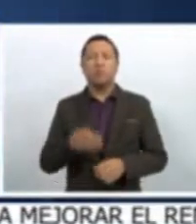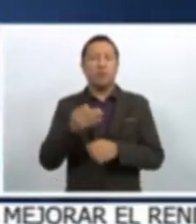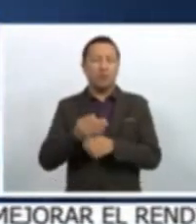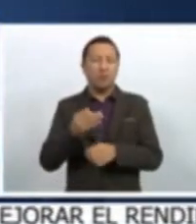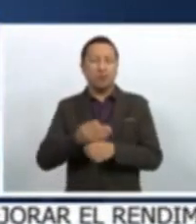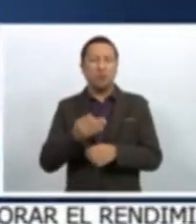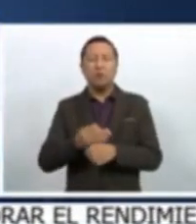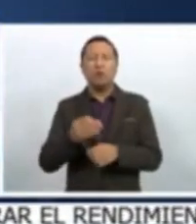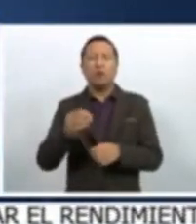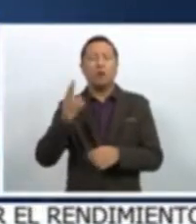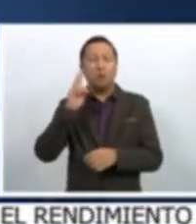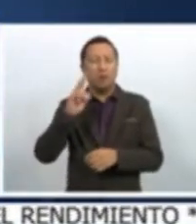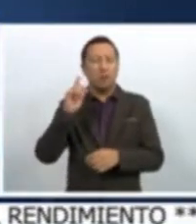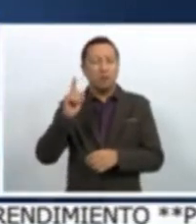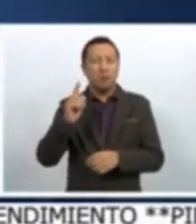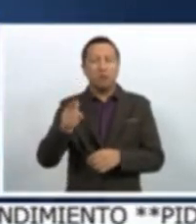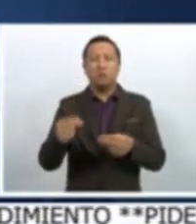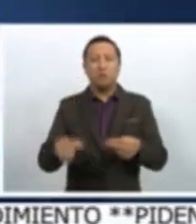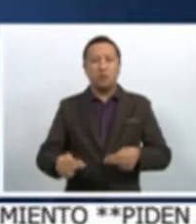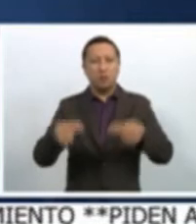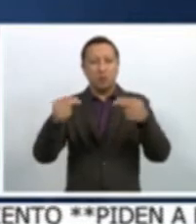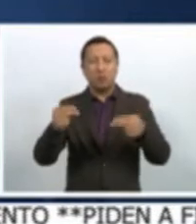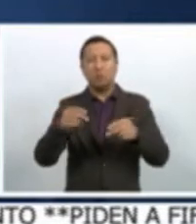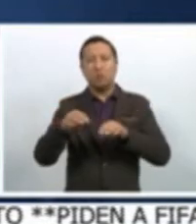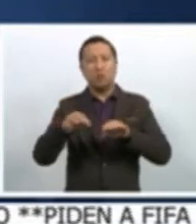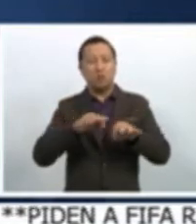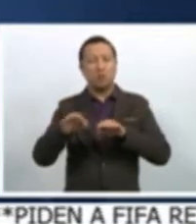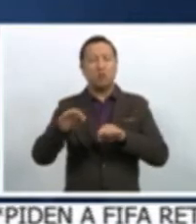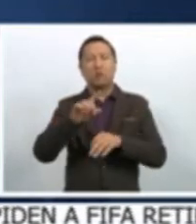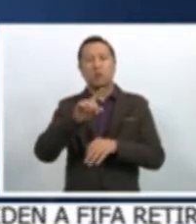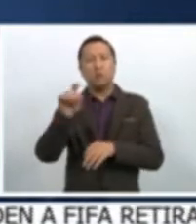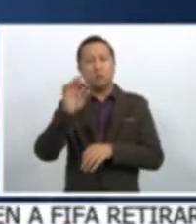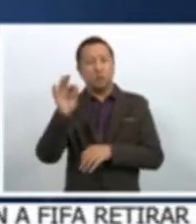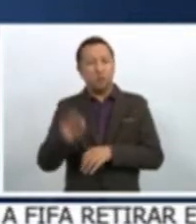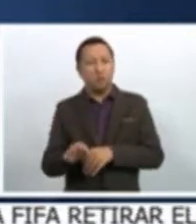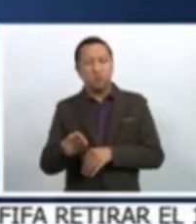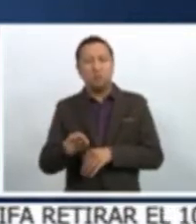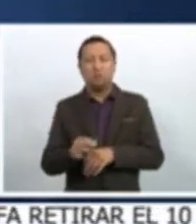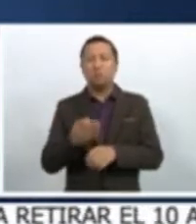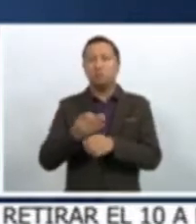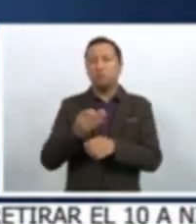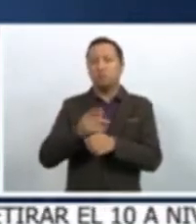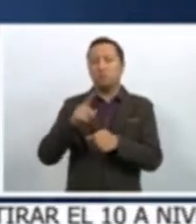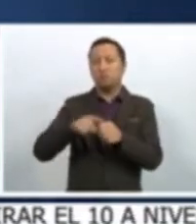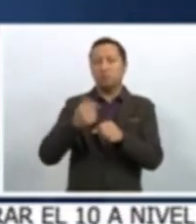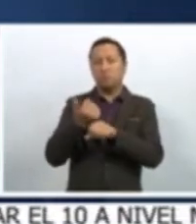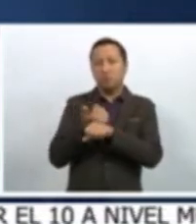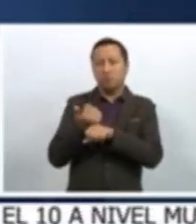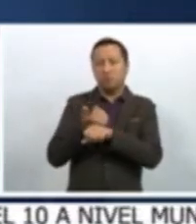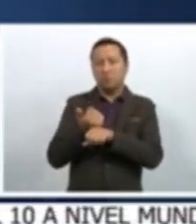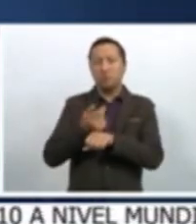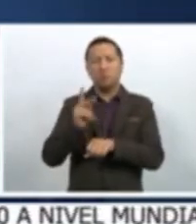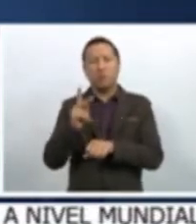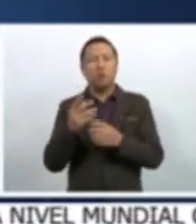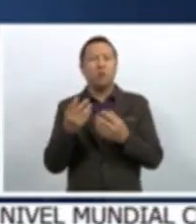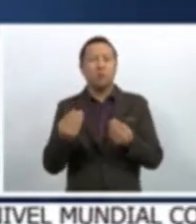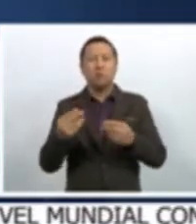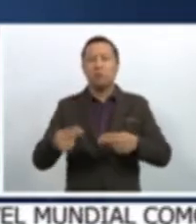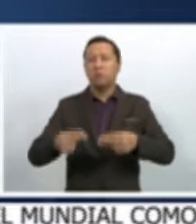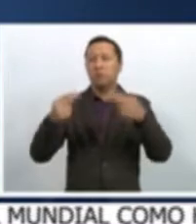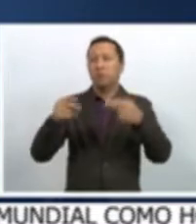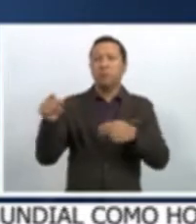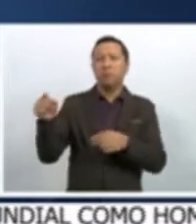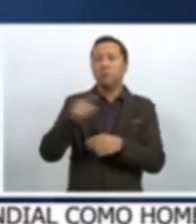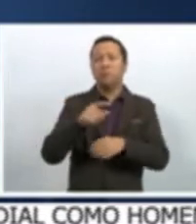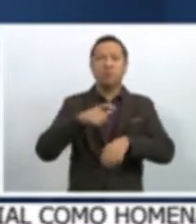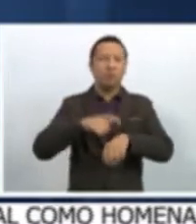poder trabajar pues, al 100%, ¿no? Porque todavía, a pesar del color en el que nos encontramos, hay bastantes negocios que tienen restricciones en